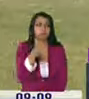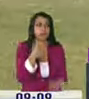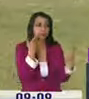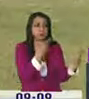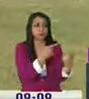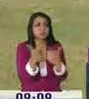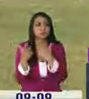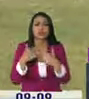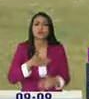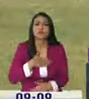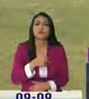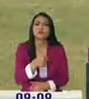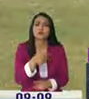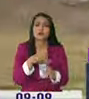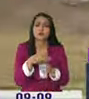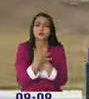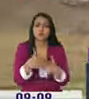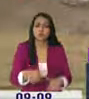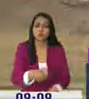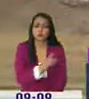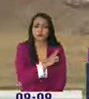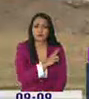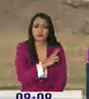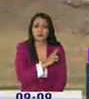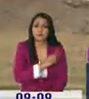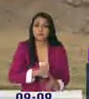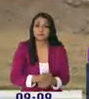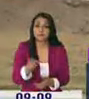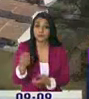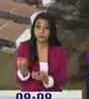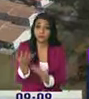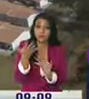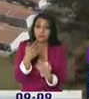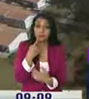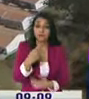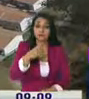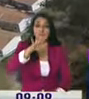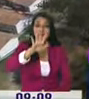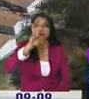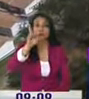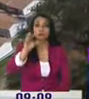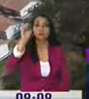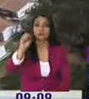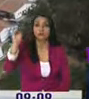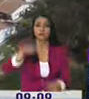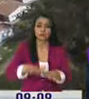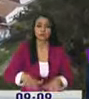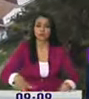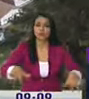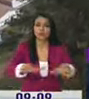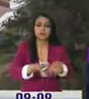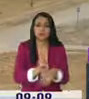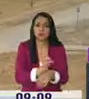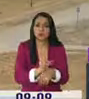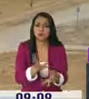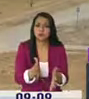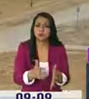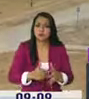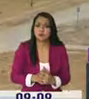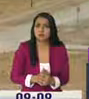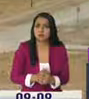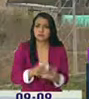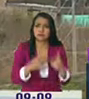la situación actual de la universidad. Según el informe presentado, manifestaron que el 52% del suelo no había sido utilizado.